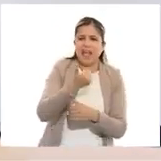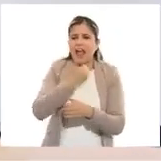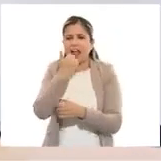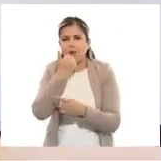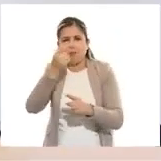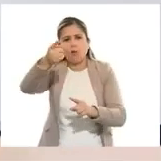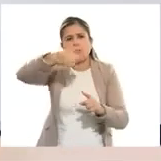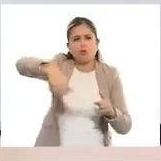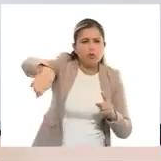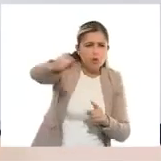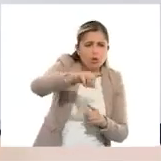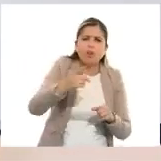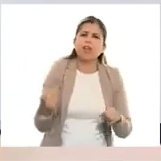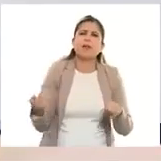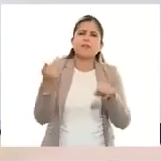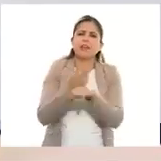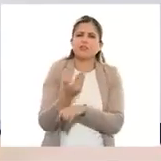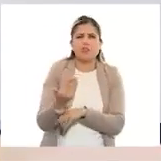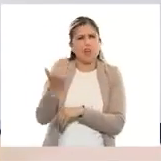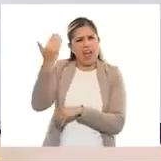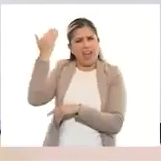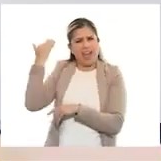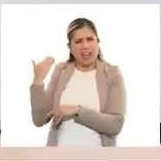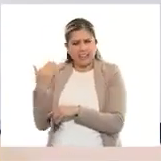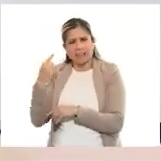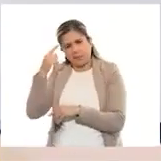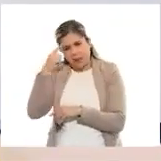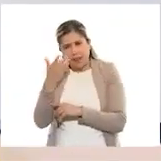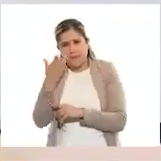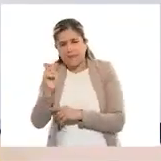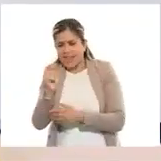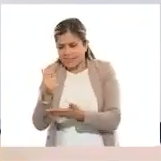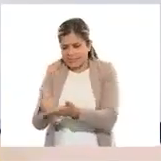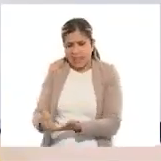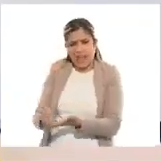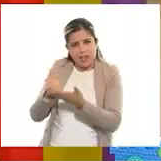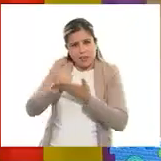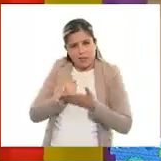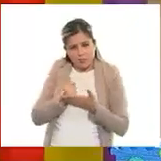alumnos lo que sucedió unos días atrás para solicitar su ayuda.